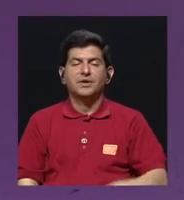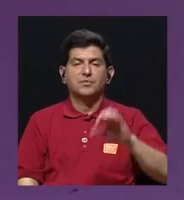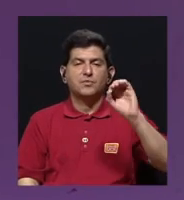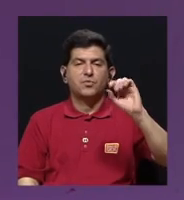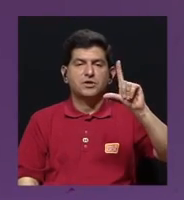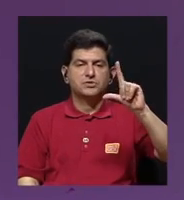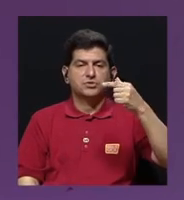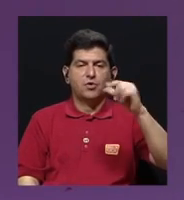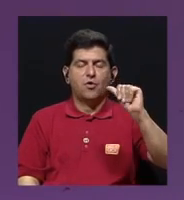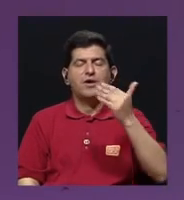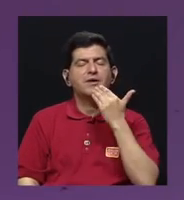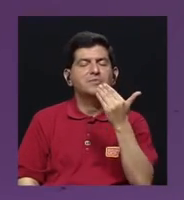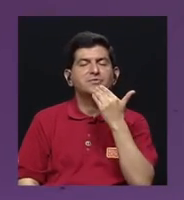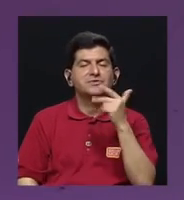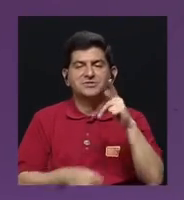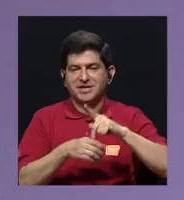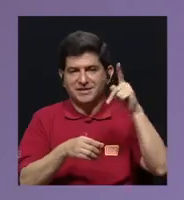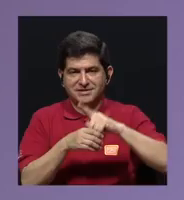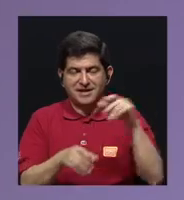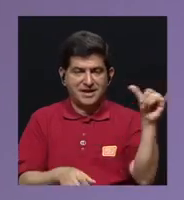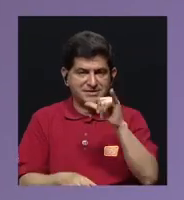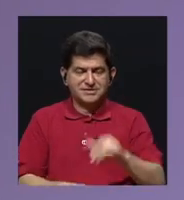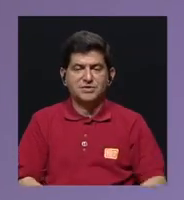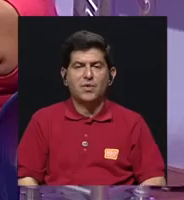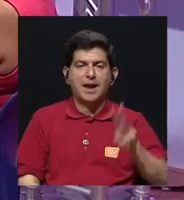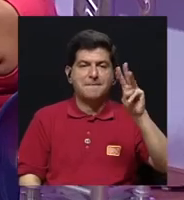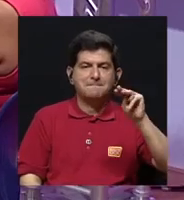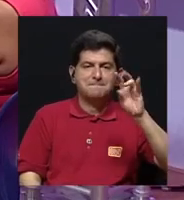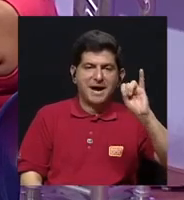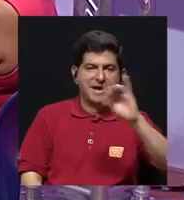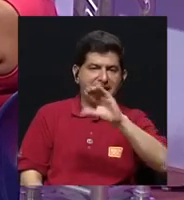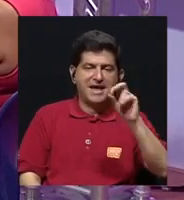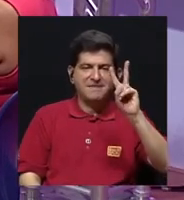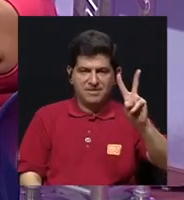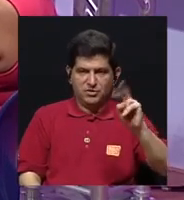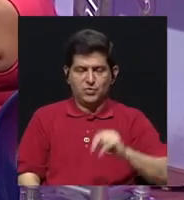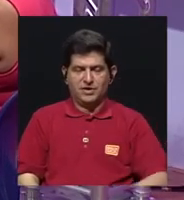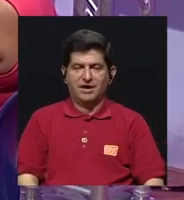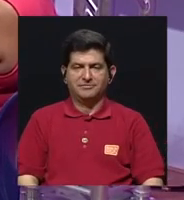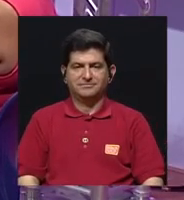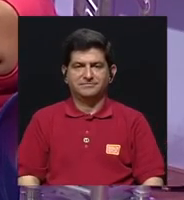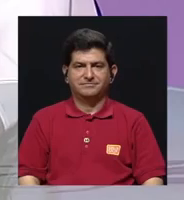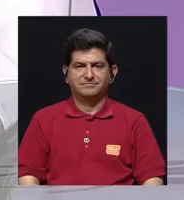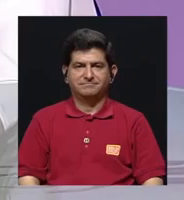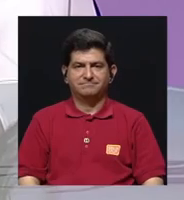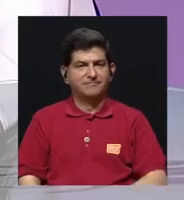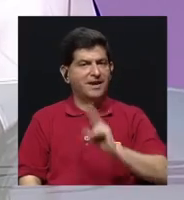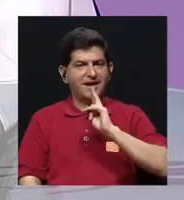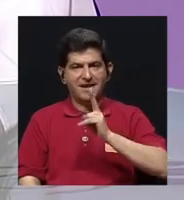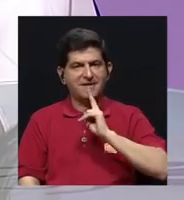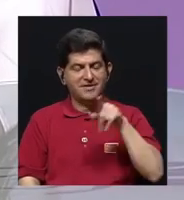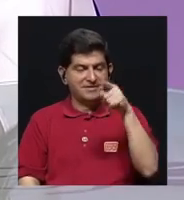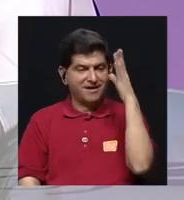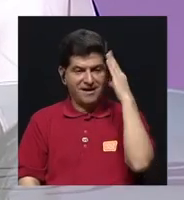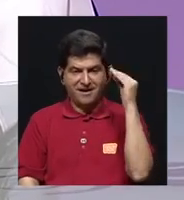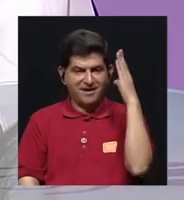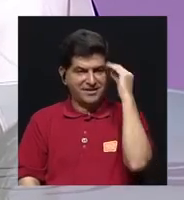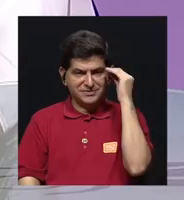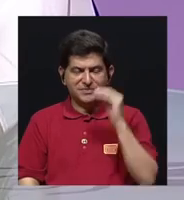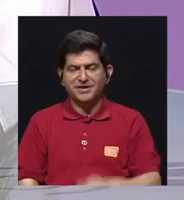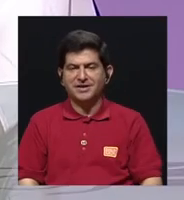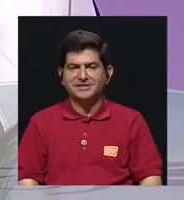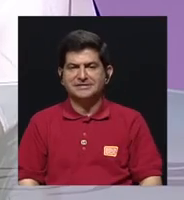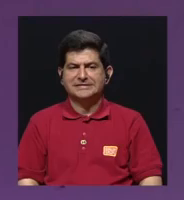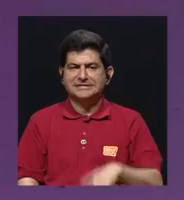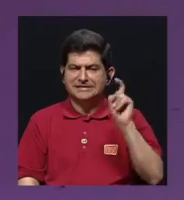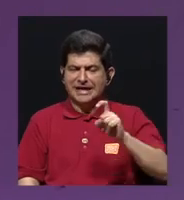agradezco muchísimo la participación, también a María Isabel y a Victoria. Realmente esta experiencia es